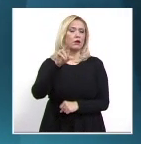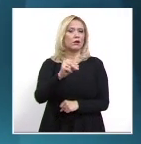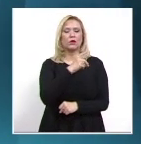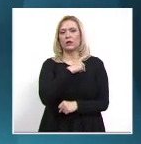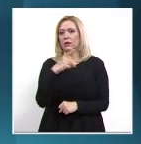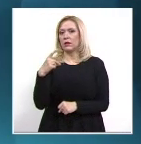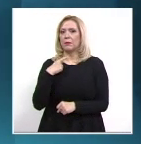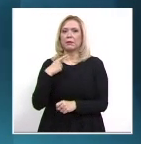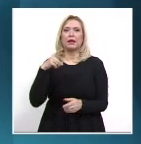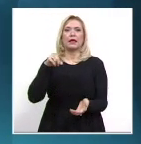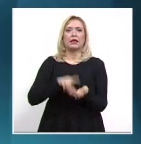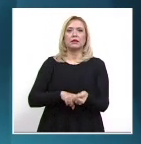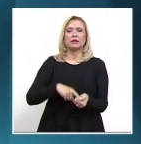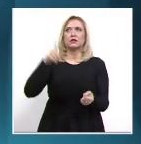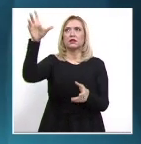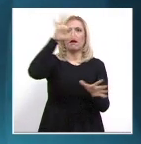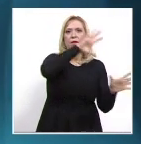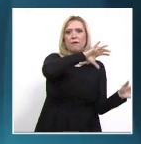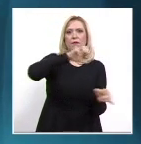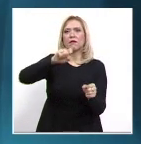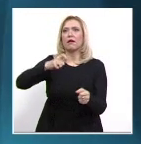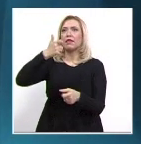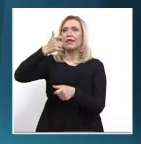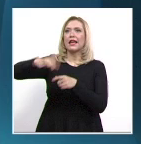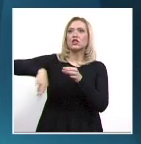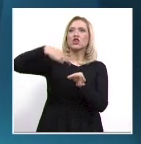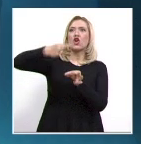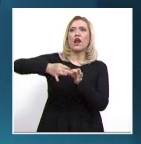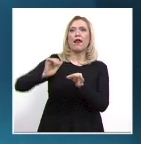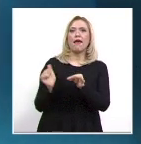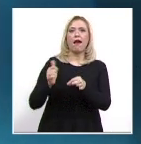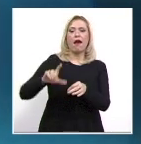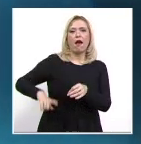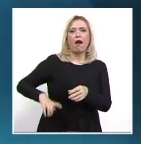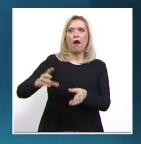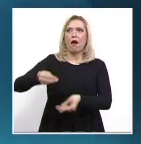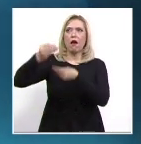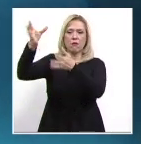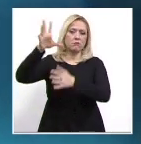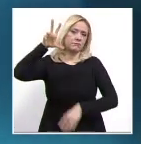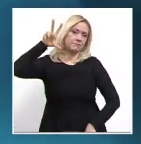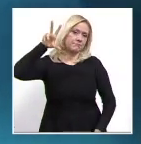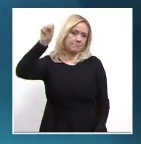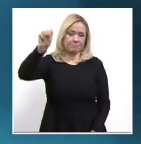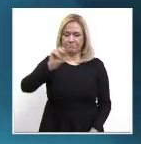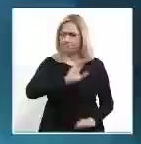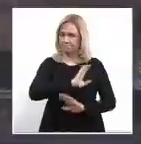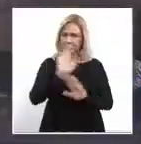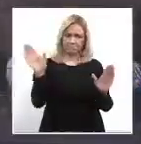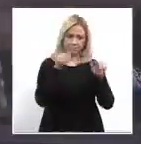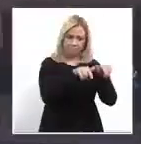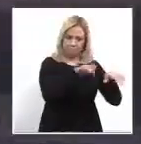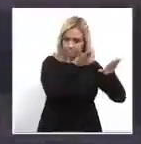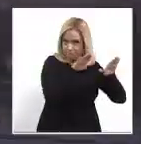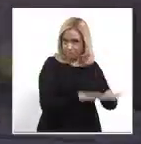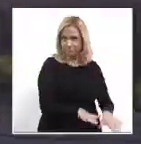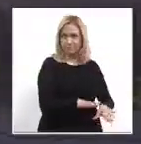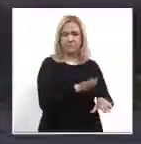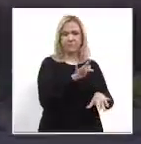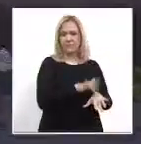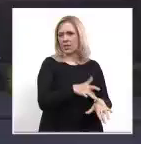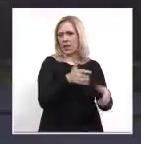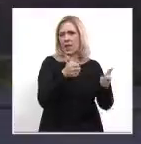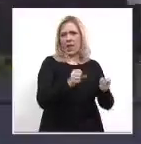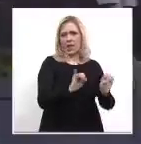entrega de los fondos y recursos remanentes a la tesorería de la Federación, pues la suspensión otorgada mantiene las cosas en el estado